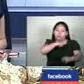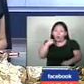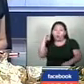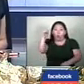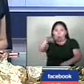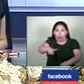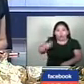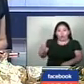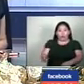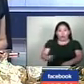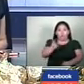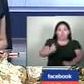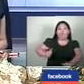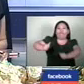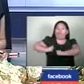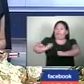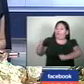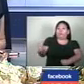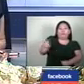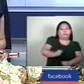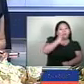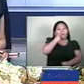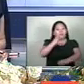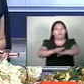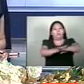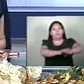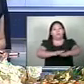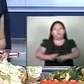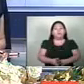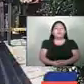efectivos militares para contrarrestar la criminalidad.